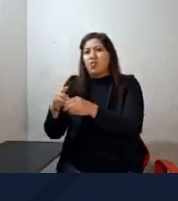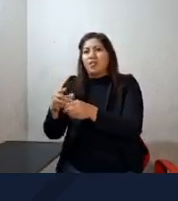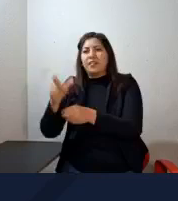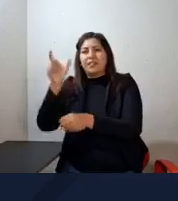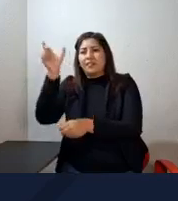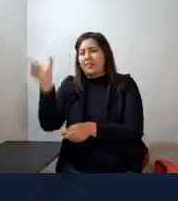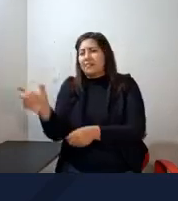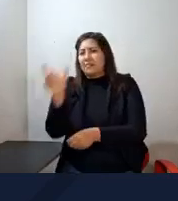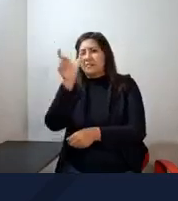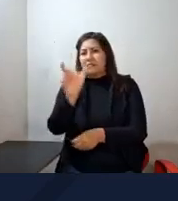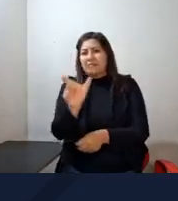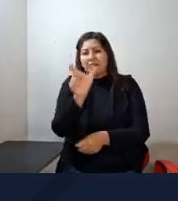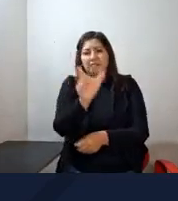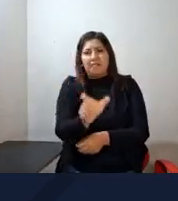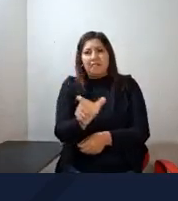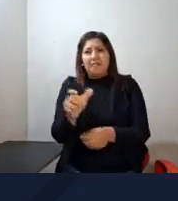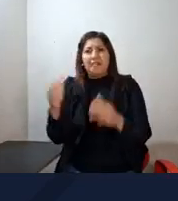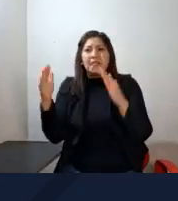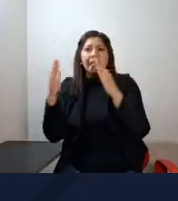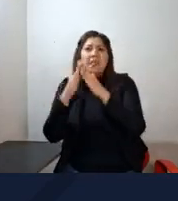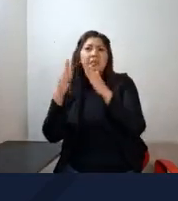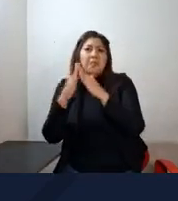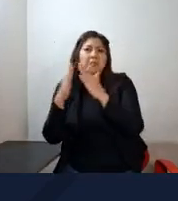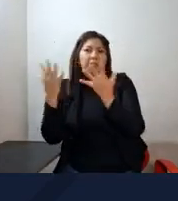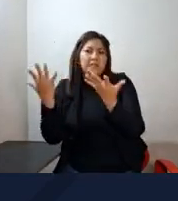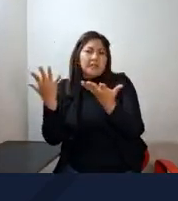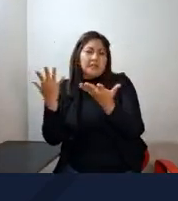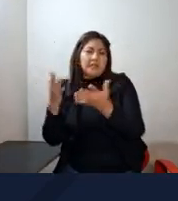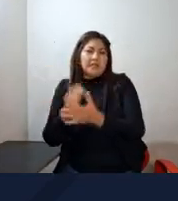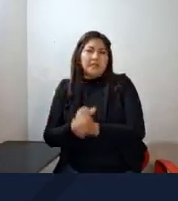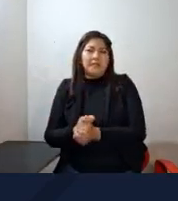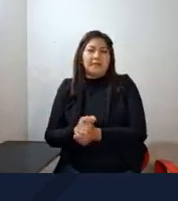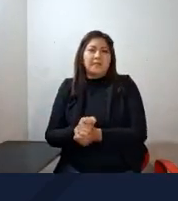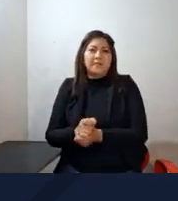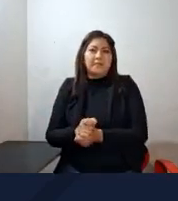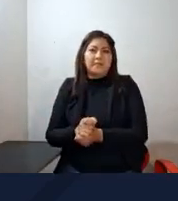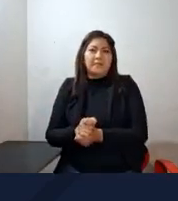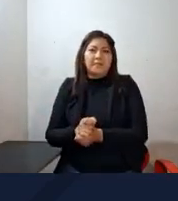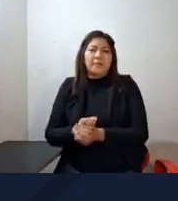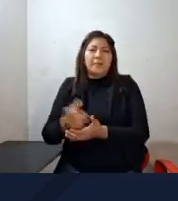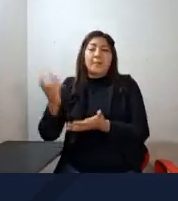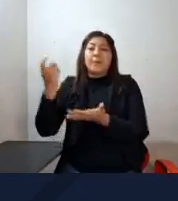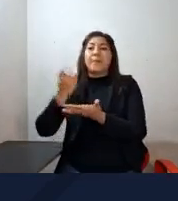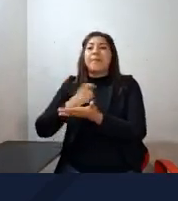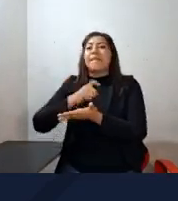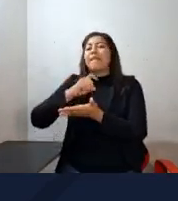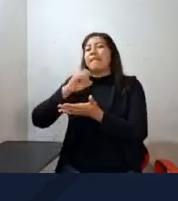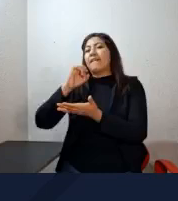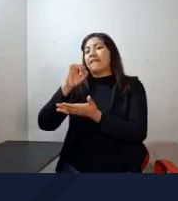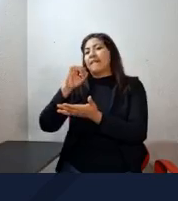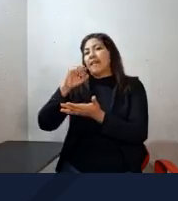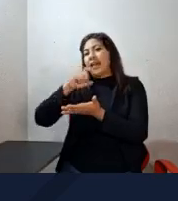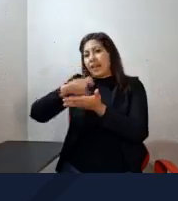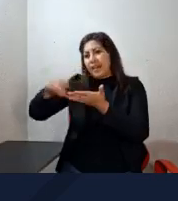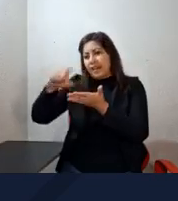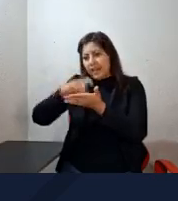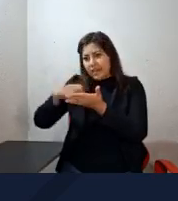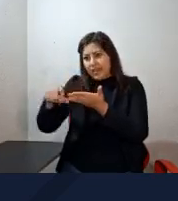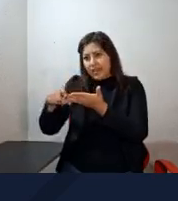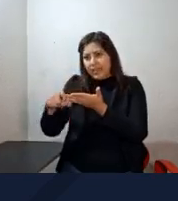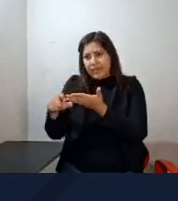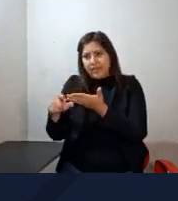dicho inmueble, ¿no? Obviamente hay que pagar los impuestos por adquisición de del inmueble.